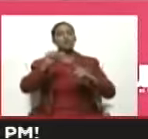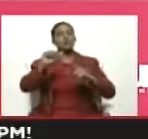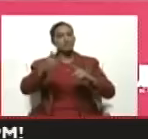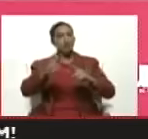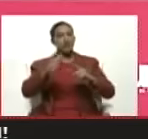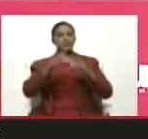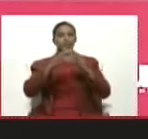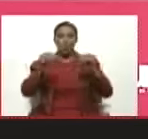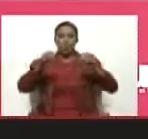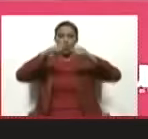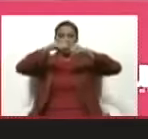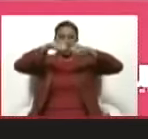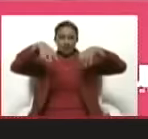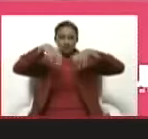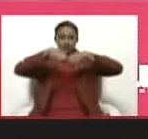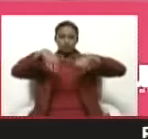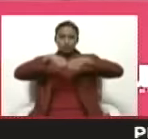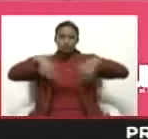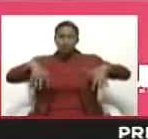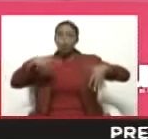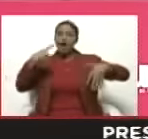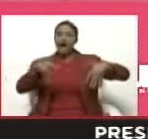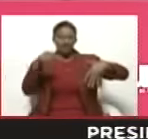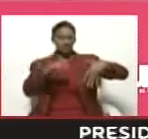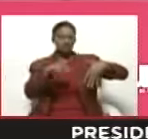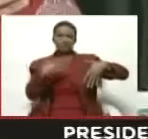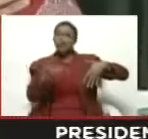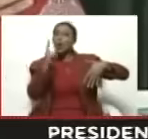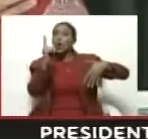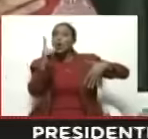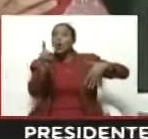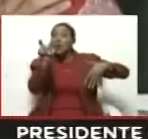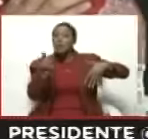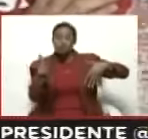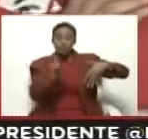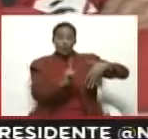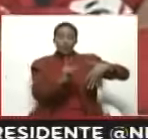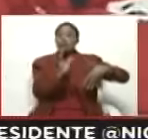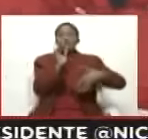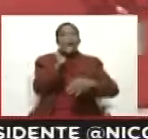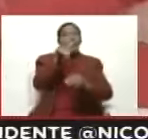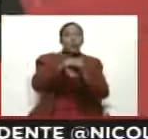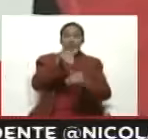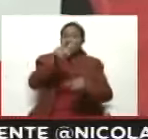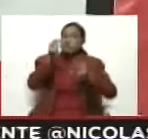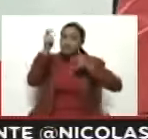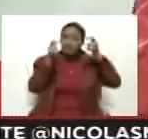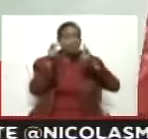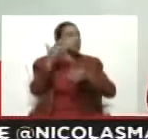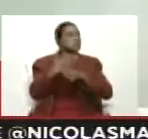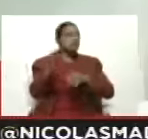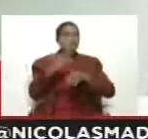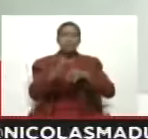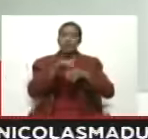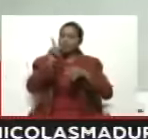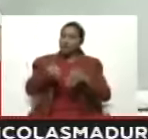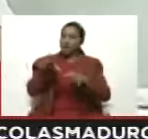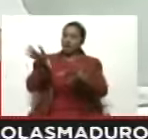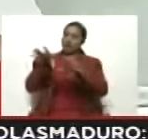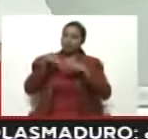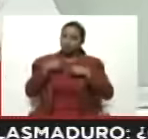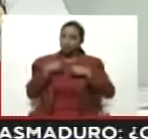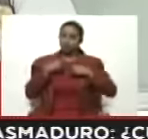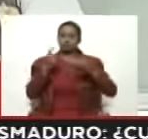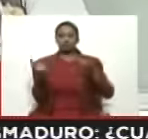estructuras, debe tener al menos una persona que nunca haya votado por el chavismo. nunca haya votado. Por ejemplo, nosotros tenemos en las estructuras